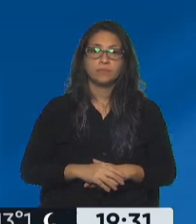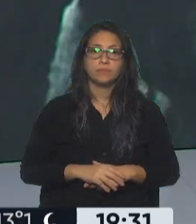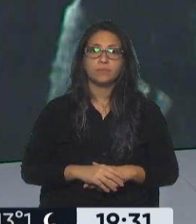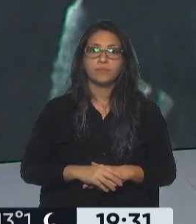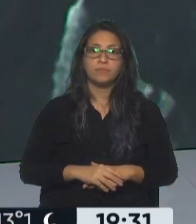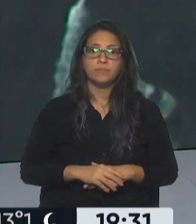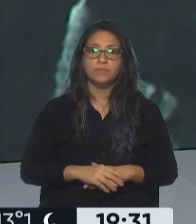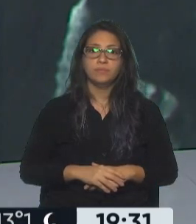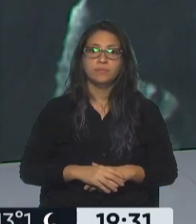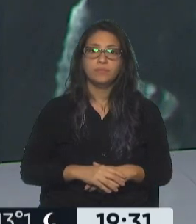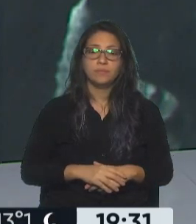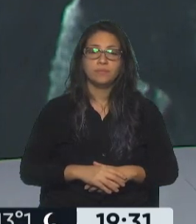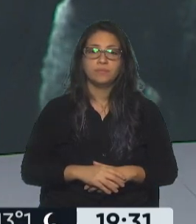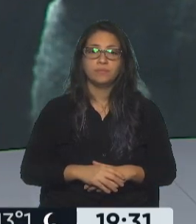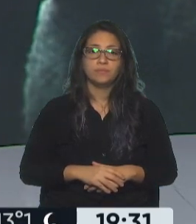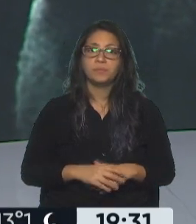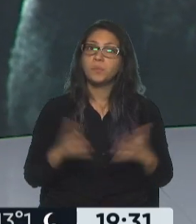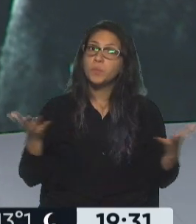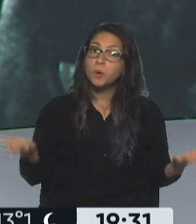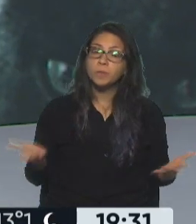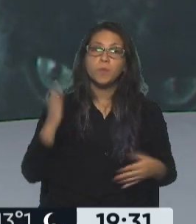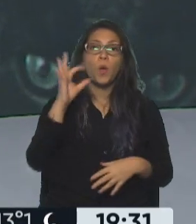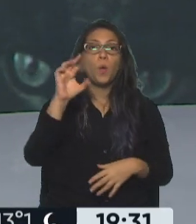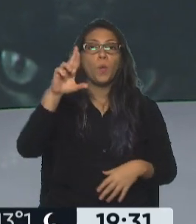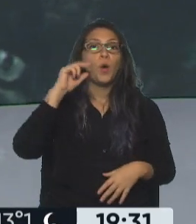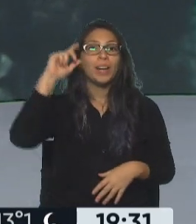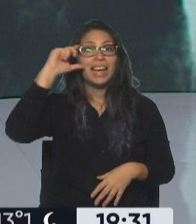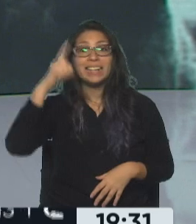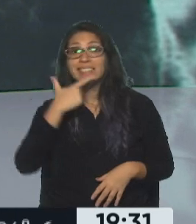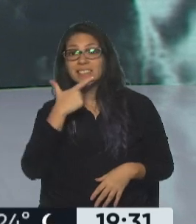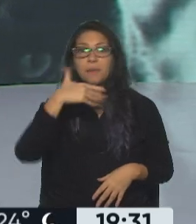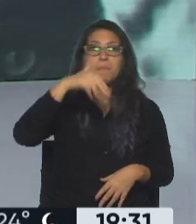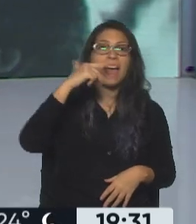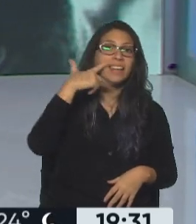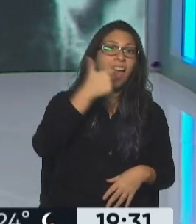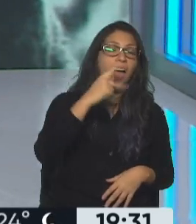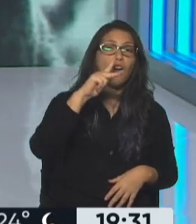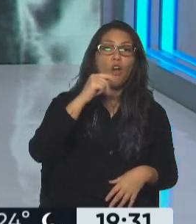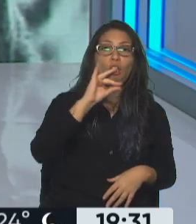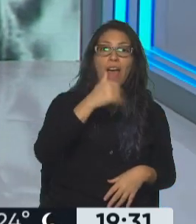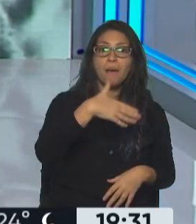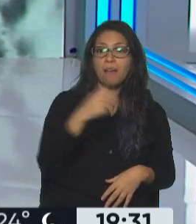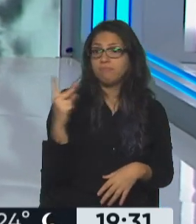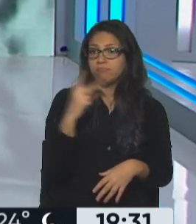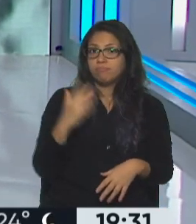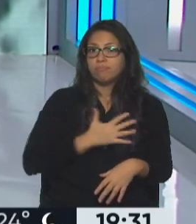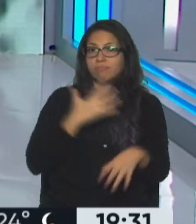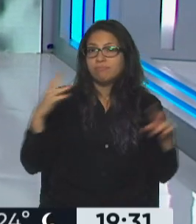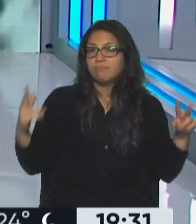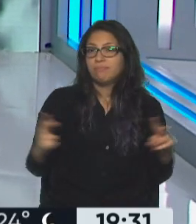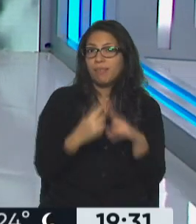bueno Borges y María kodama un amor un encuentro